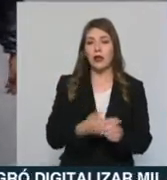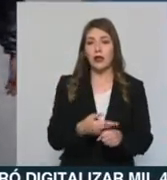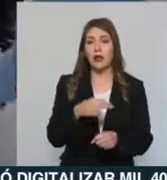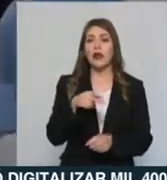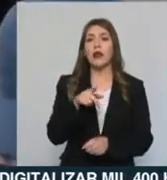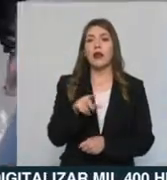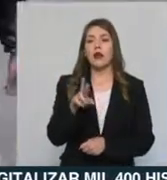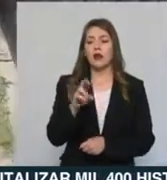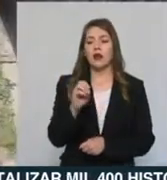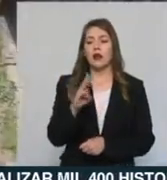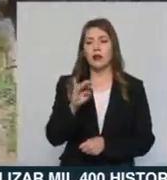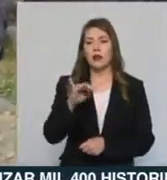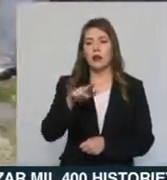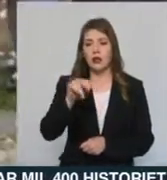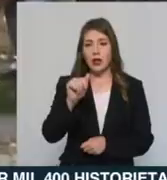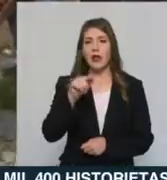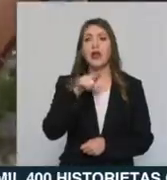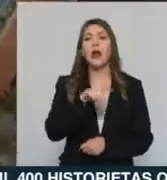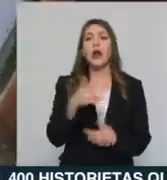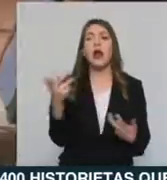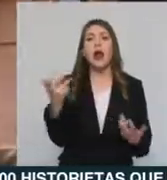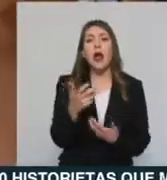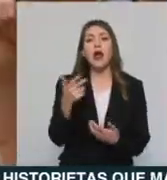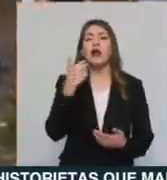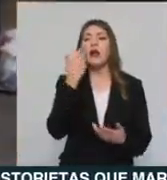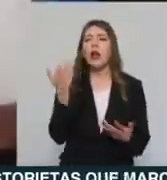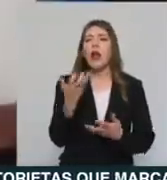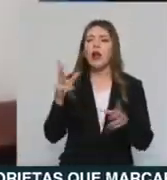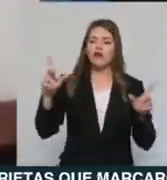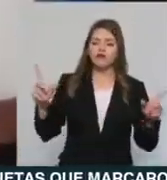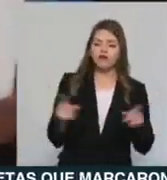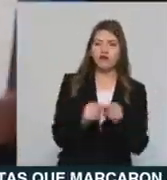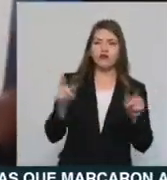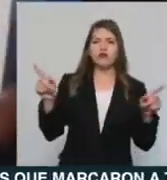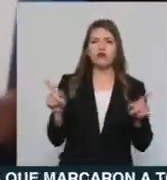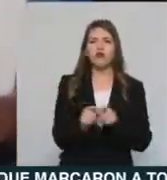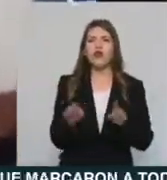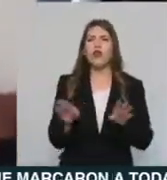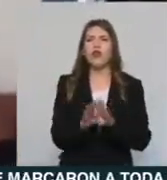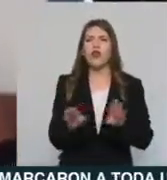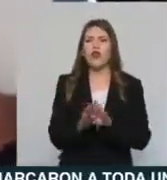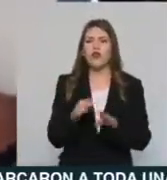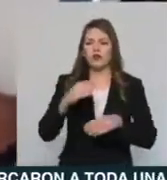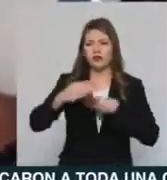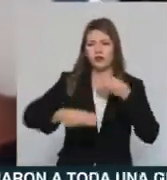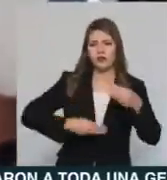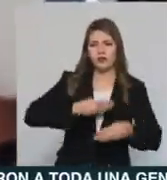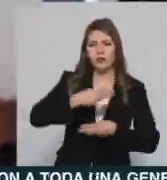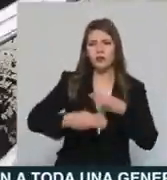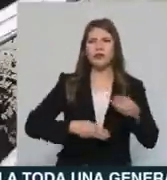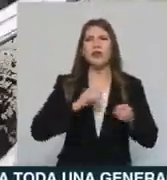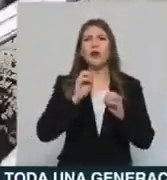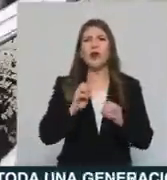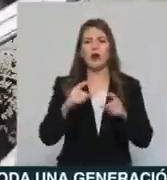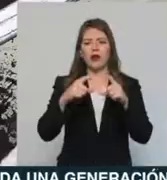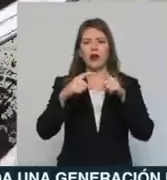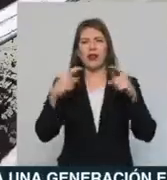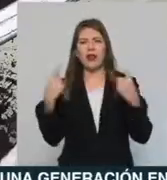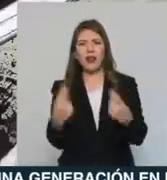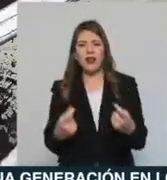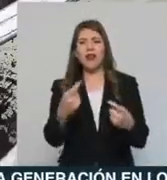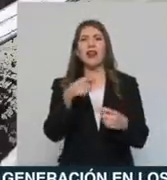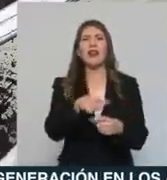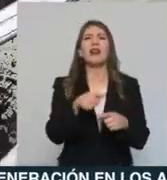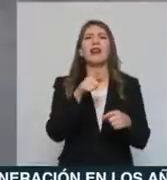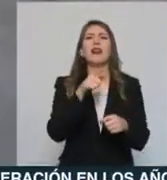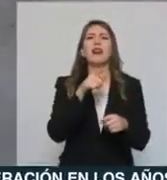las estrategias a seguir se encuentran reducir el volumen de residuos como los empaques reciclables y etiquetas informativas para el consumo